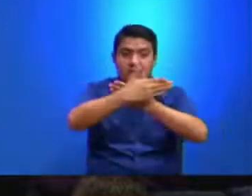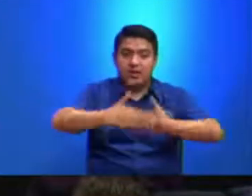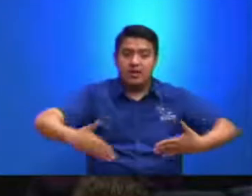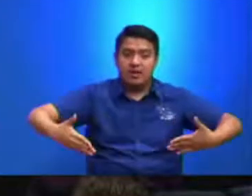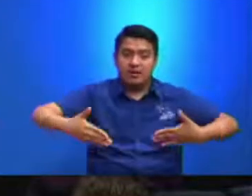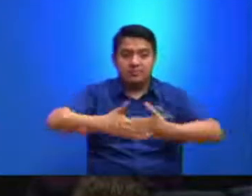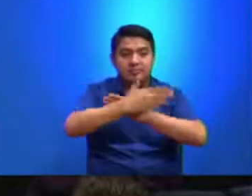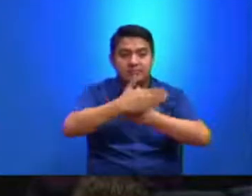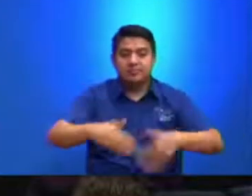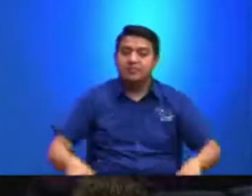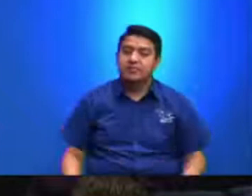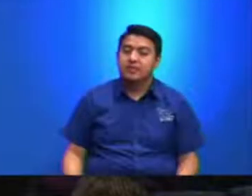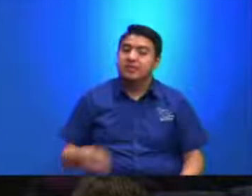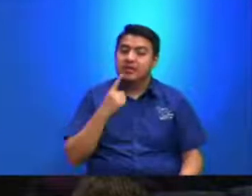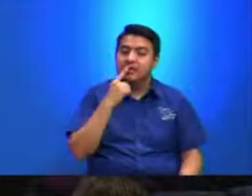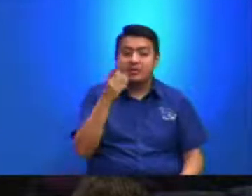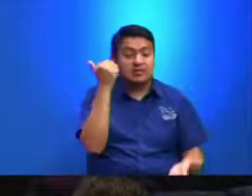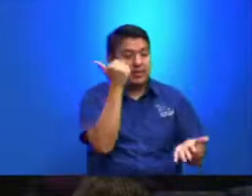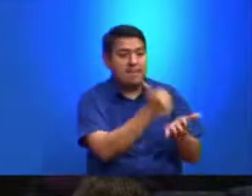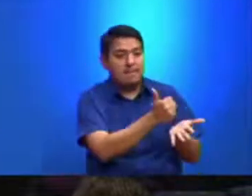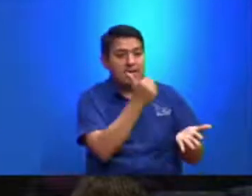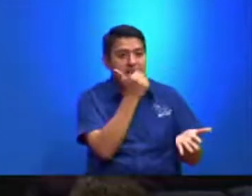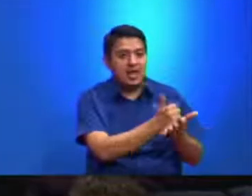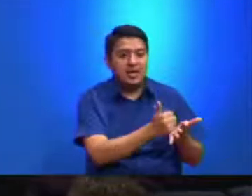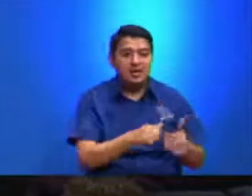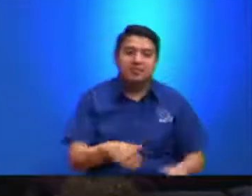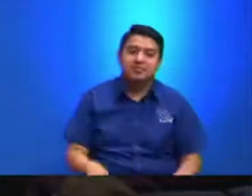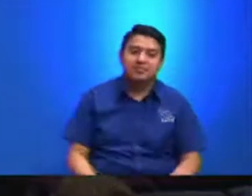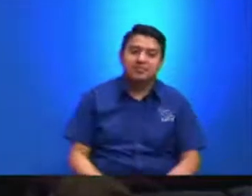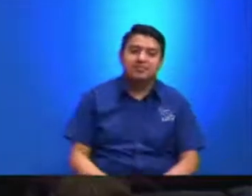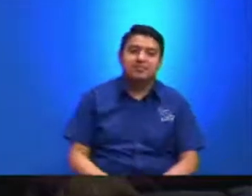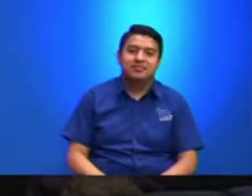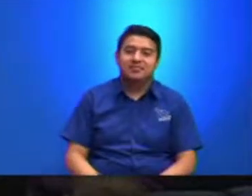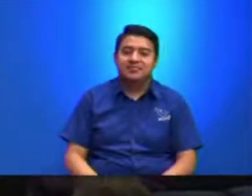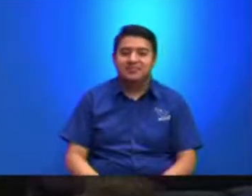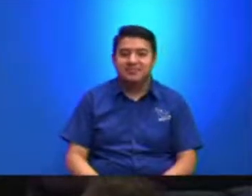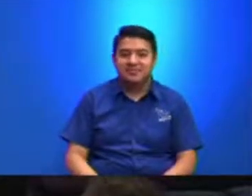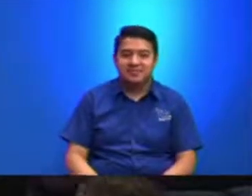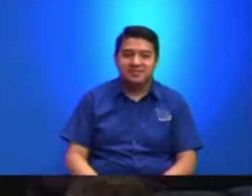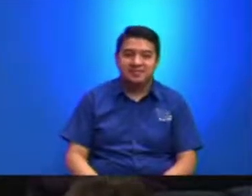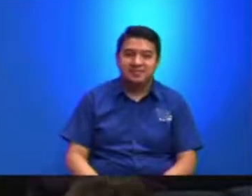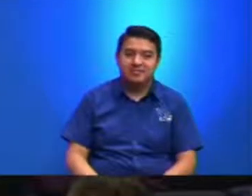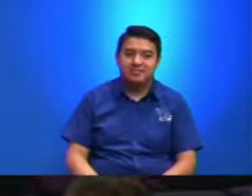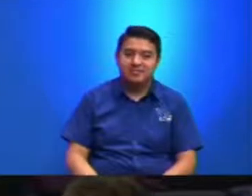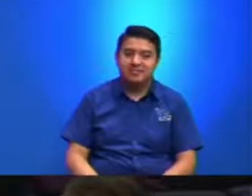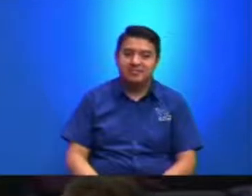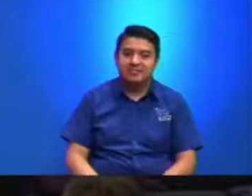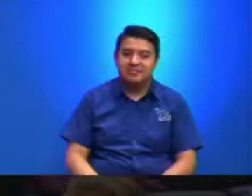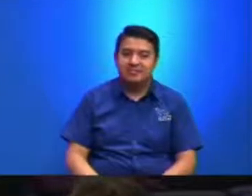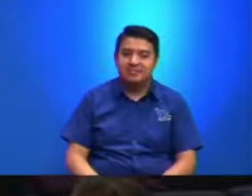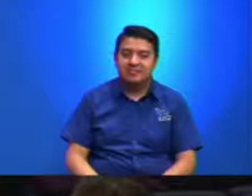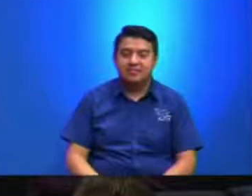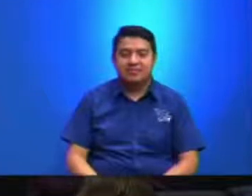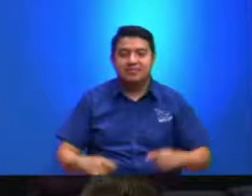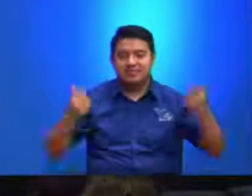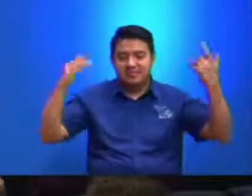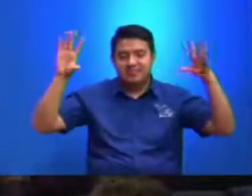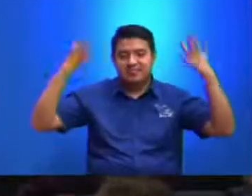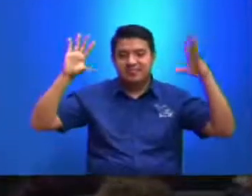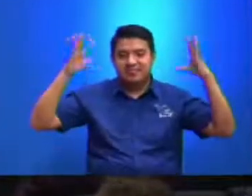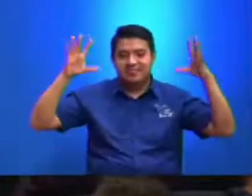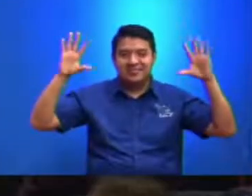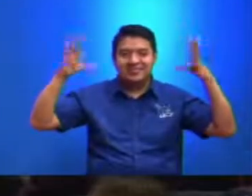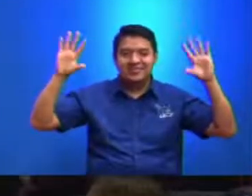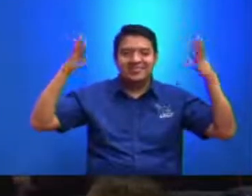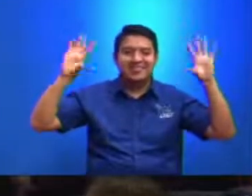están diciendo a uno amén en la iglesia y llamándolos, porque madrugaron, pero uno dice: pero se están esforzando. Denle otro aplauso al Rey